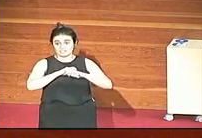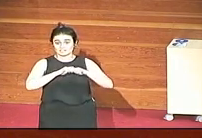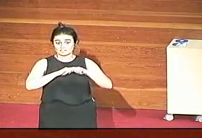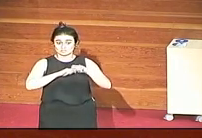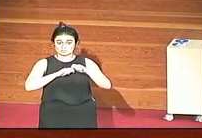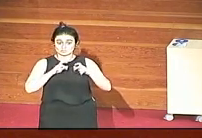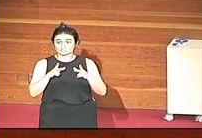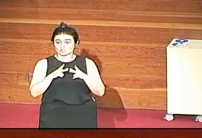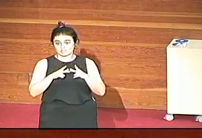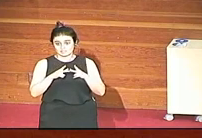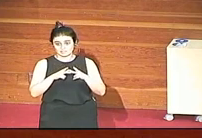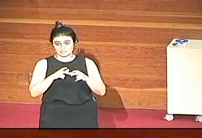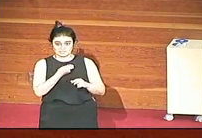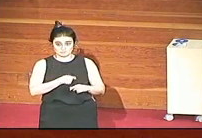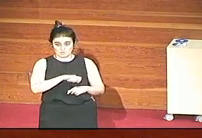ornitología